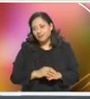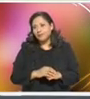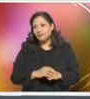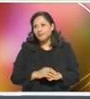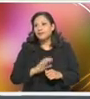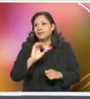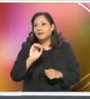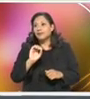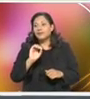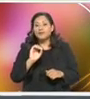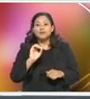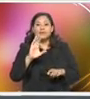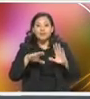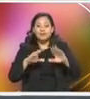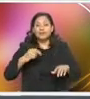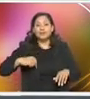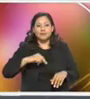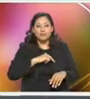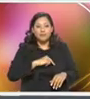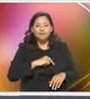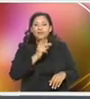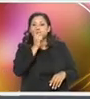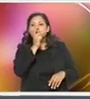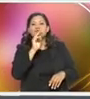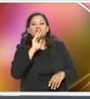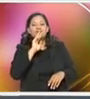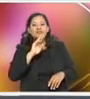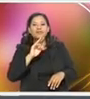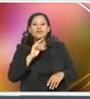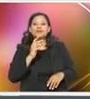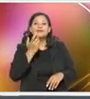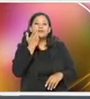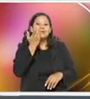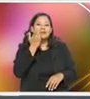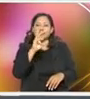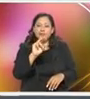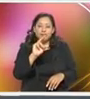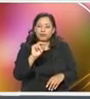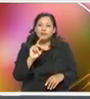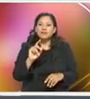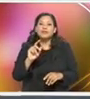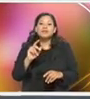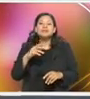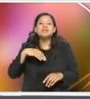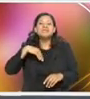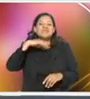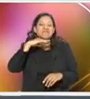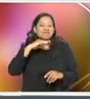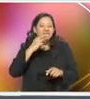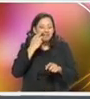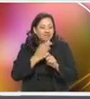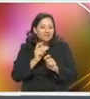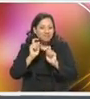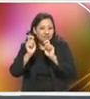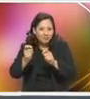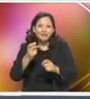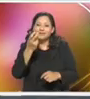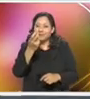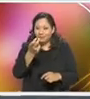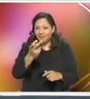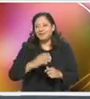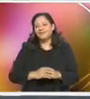O cuestiones de esas que nosotros quizá como padres no lo hacemos adrede, sin embargo, estamos... Y para eso es este echándole encima, espacio.